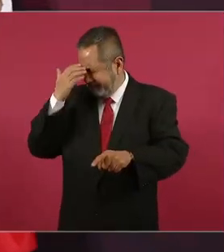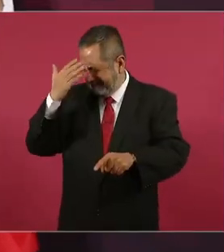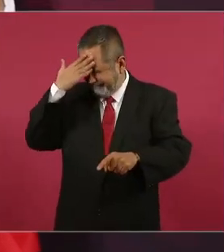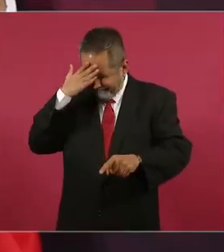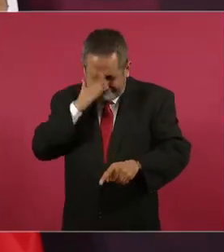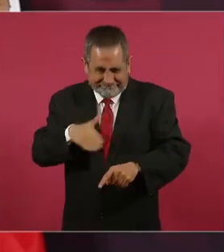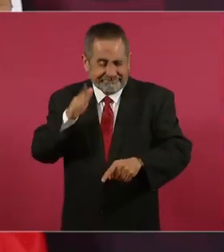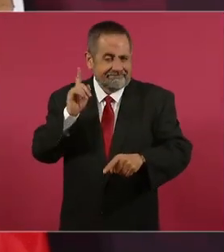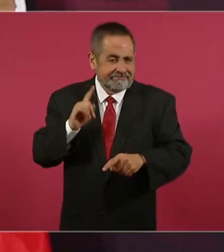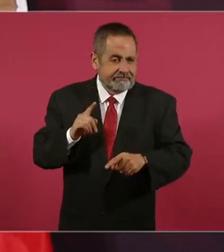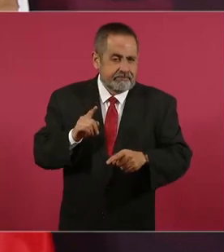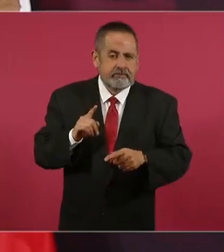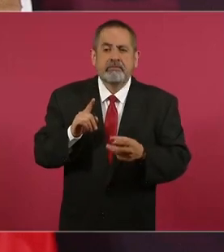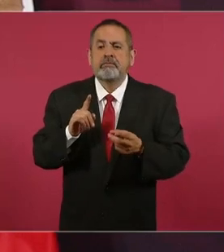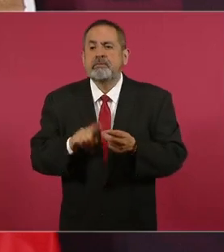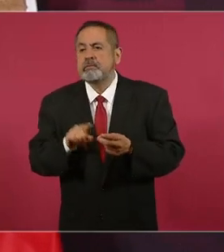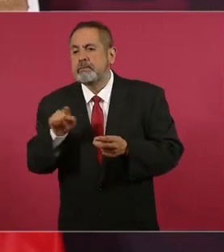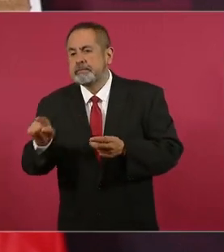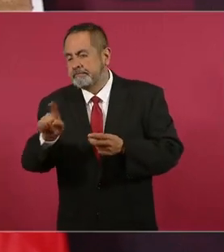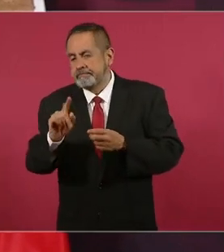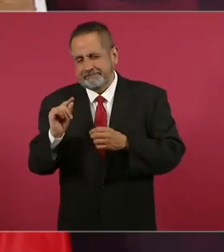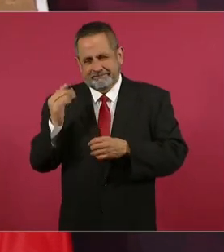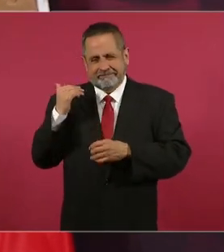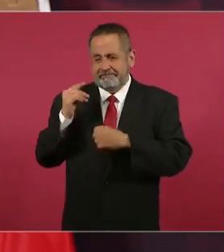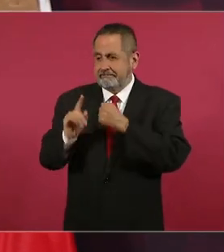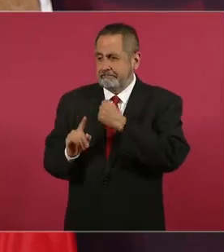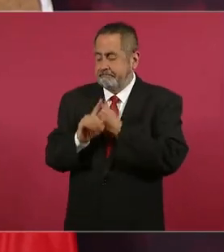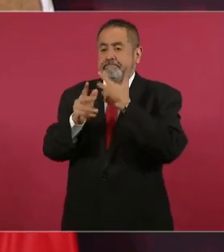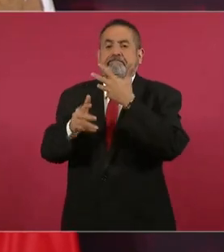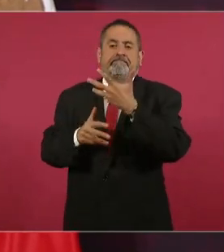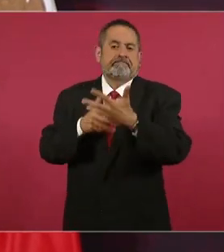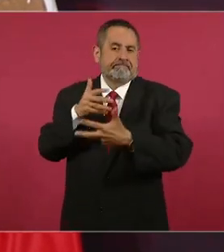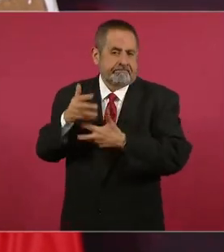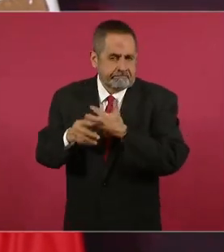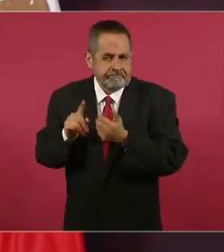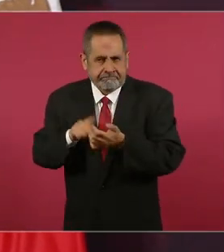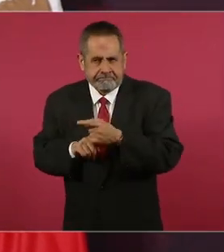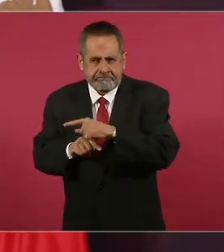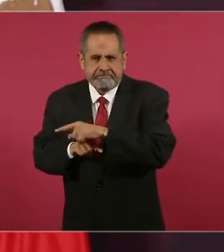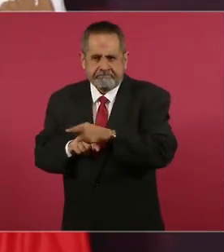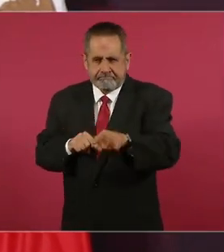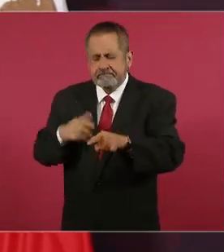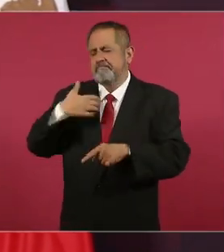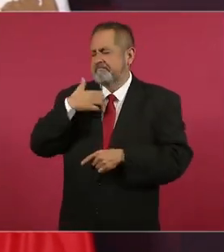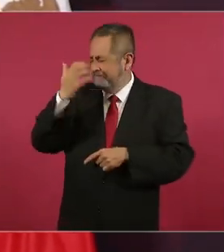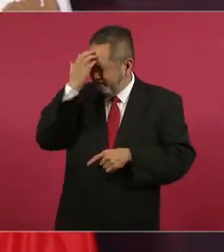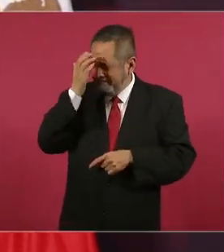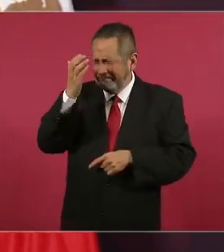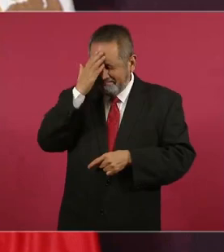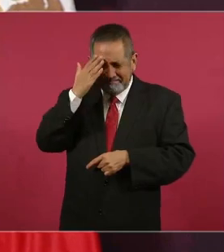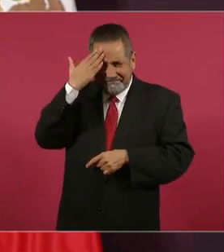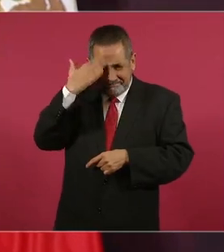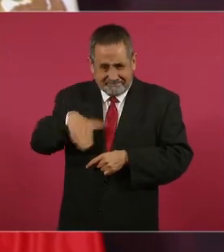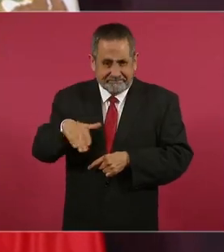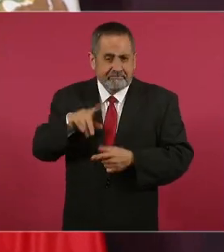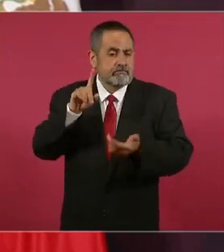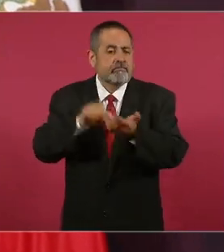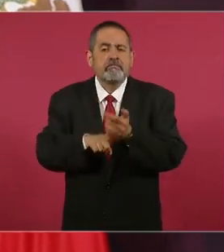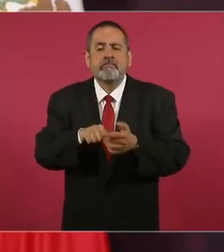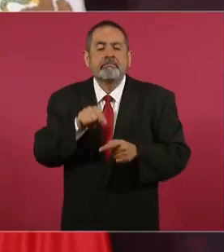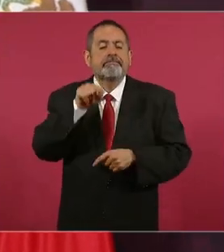dónde es que últimamente ha crecido la violencia, sobre todo la